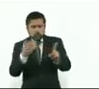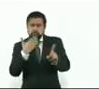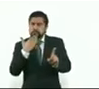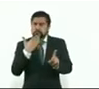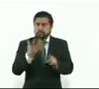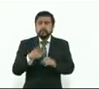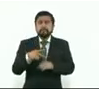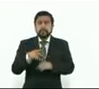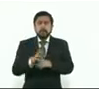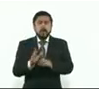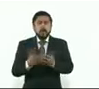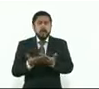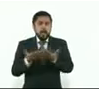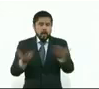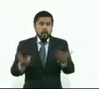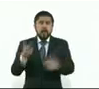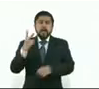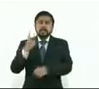segundo periodo,